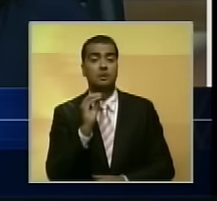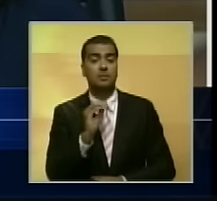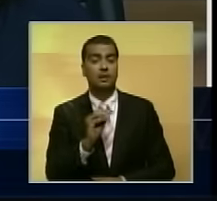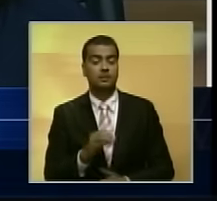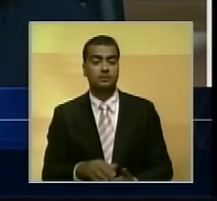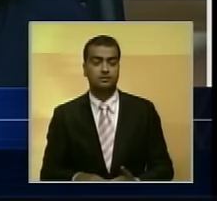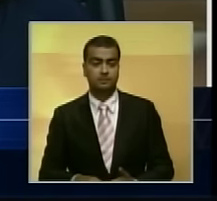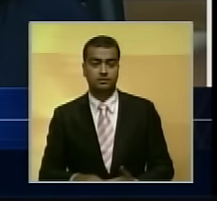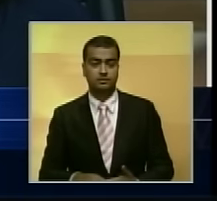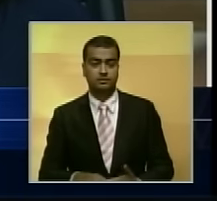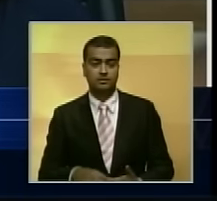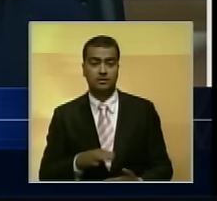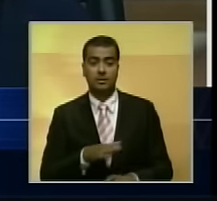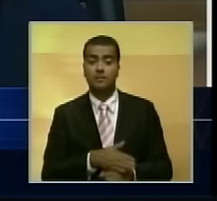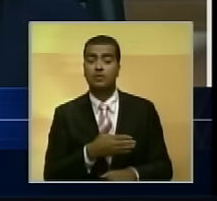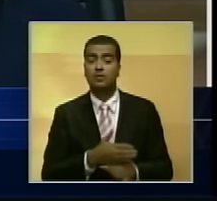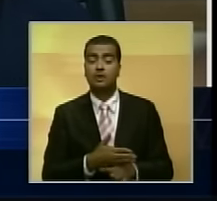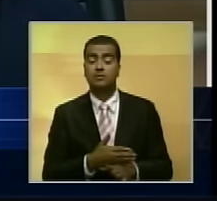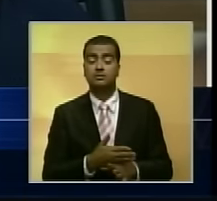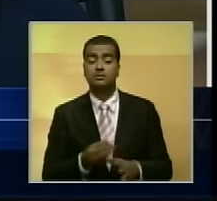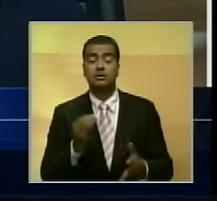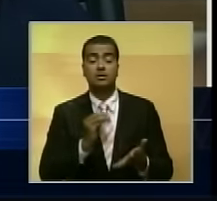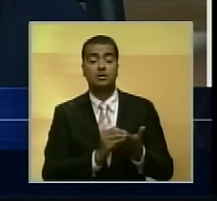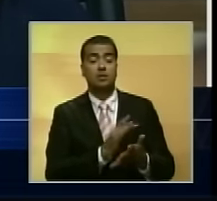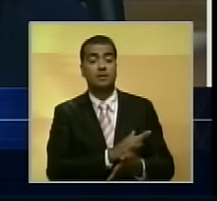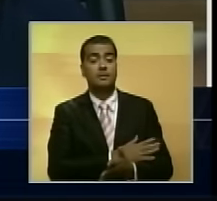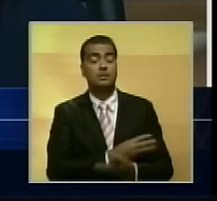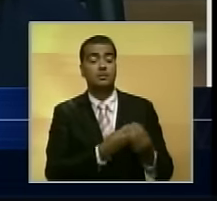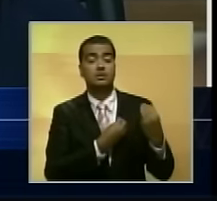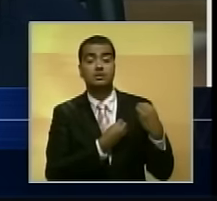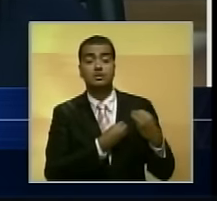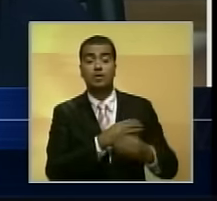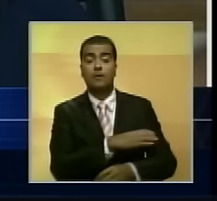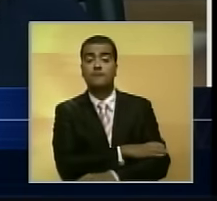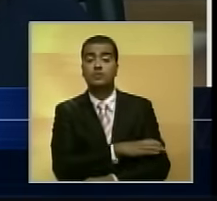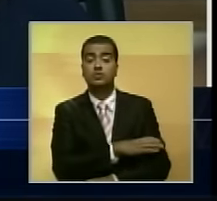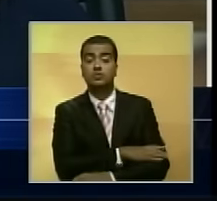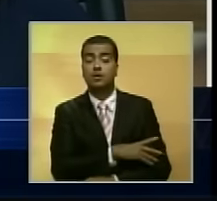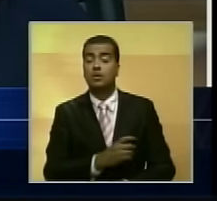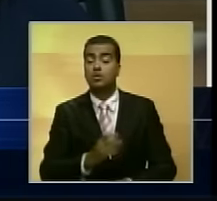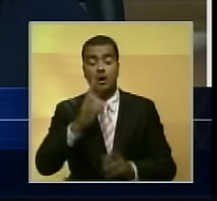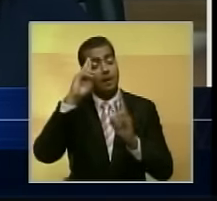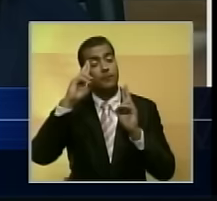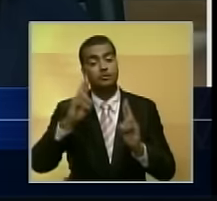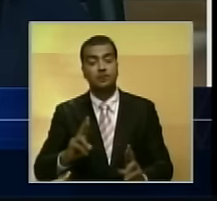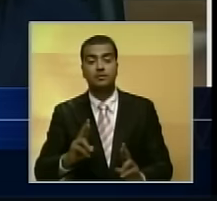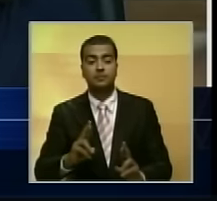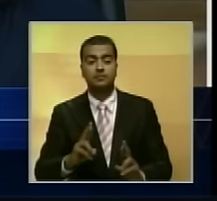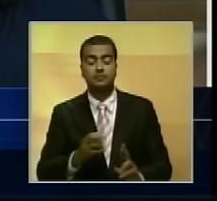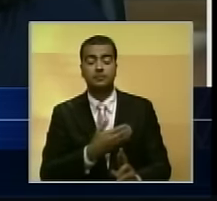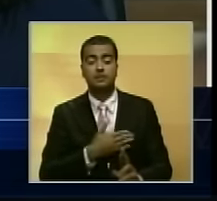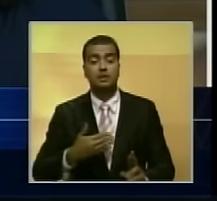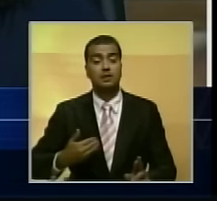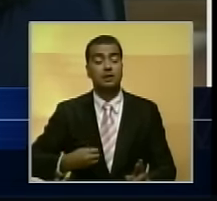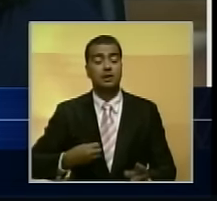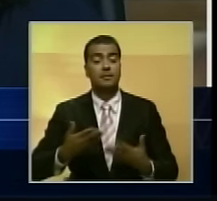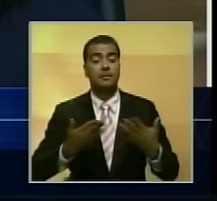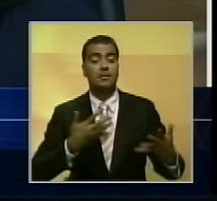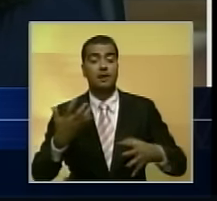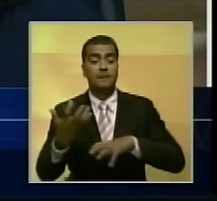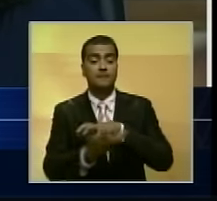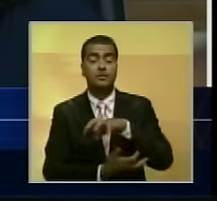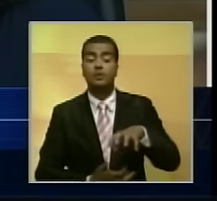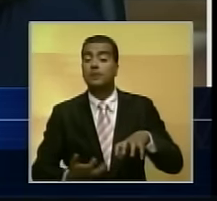llamado, porque se retroalimenta con una dirigencia opositora irresponsable que pretende, mediante la